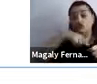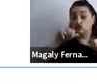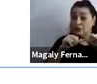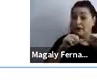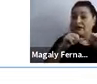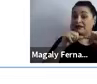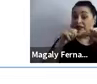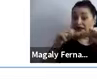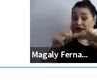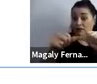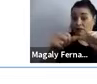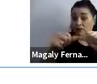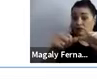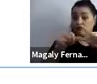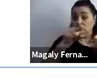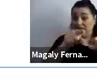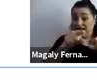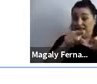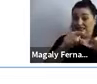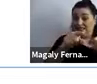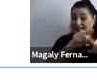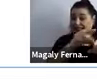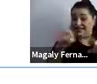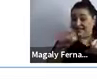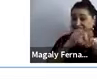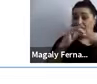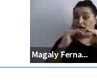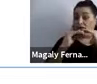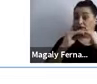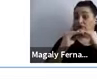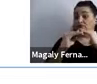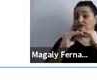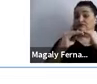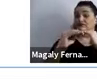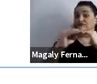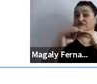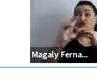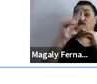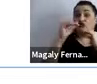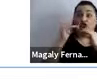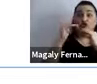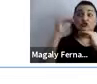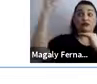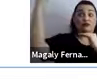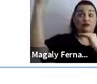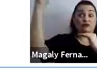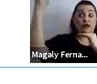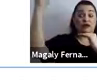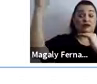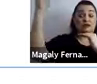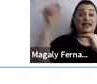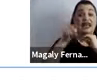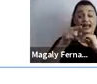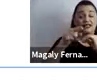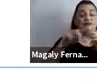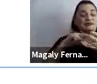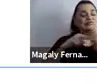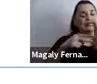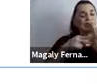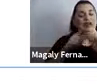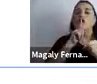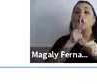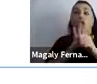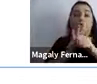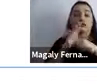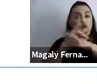mantuviéramos estas emisiones a este nivel y no subiéramos más, que es un poquito lo que implica los compromisos de París,